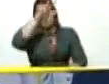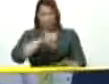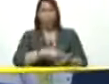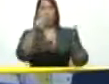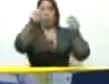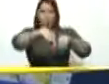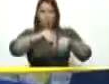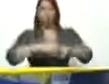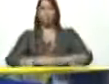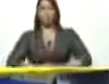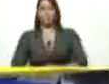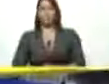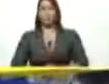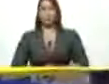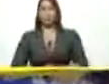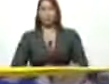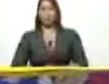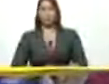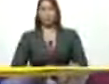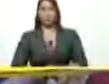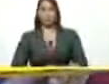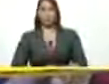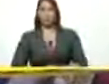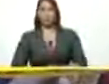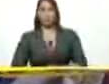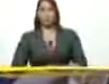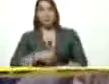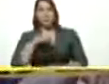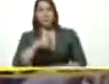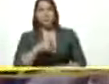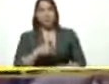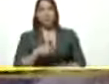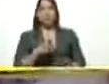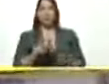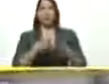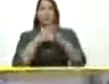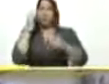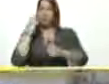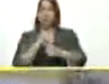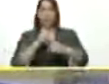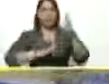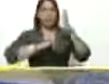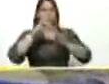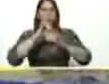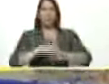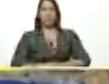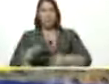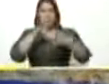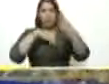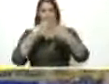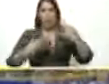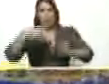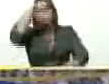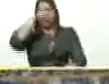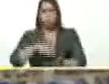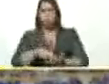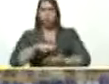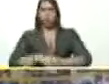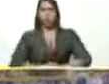acuerdo. Y eso impacte todas las tablas salariales hacia arriba, aprobado.